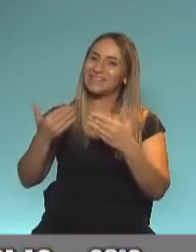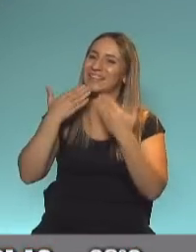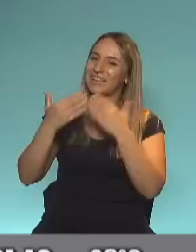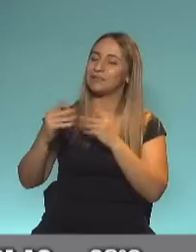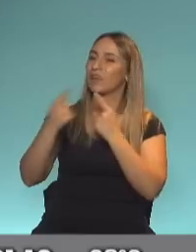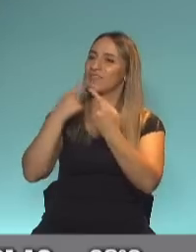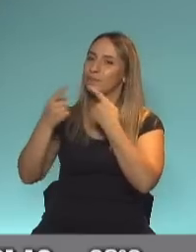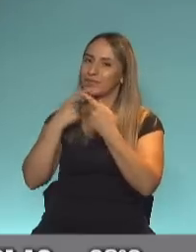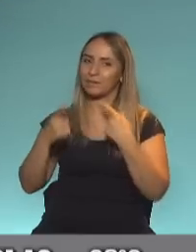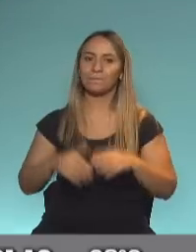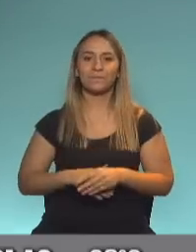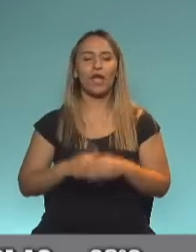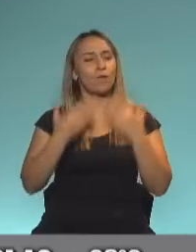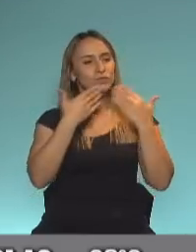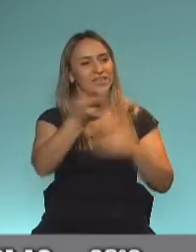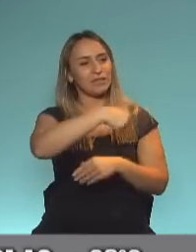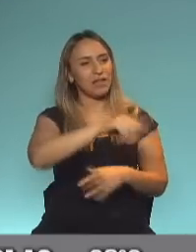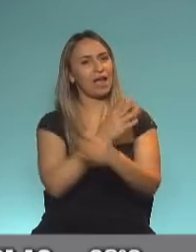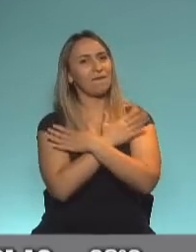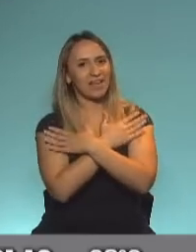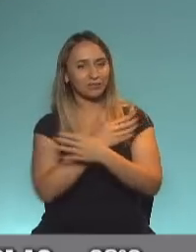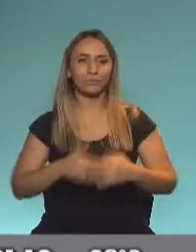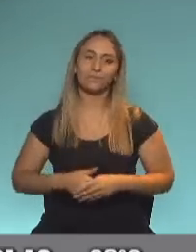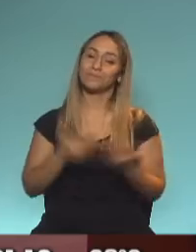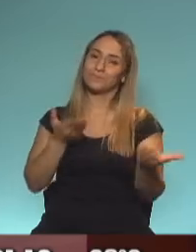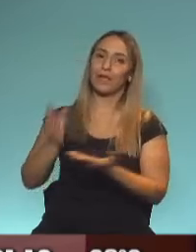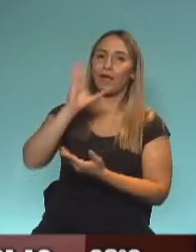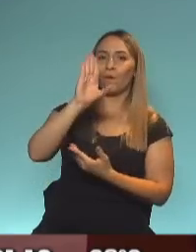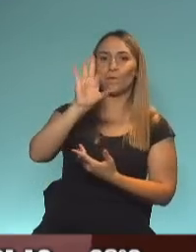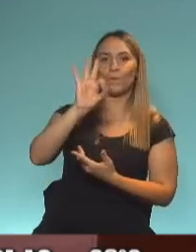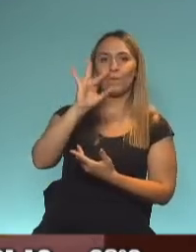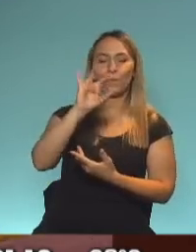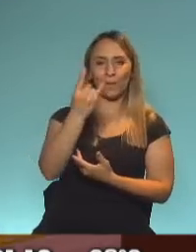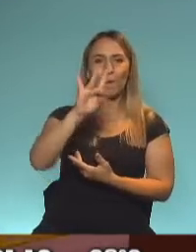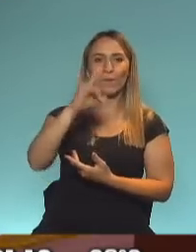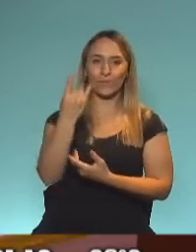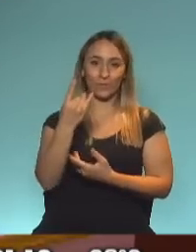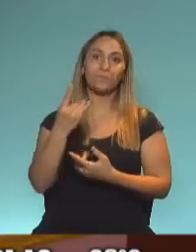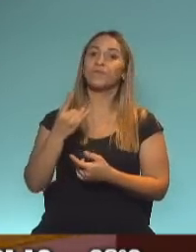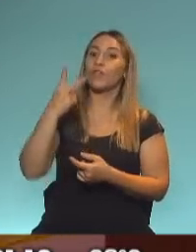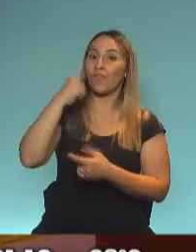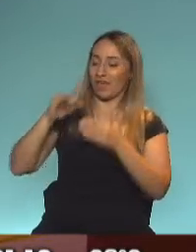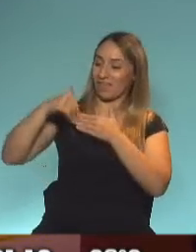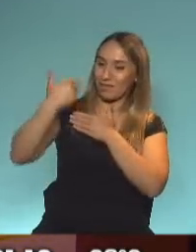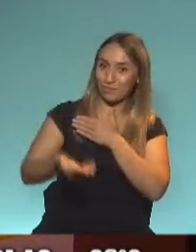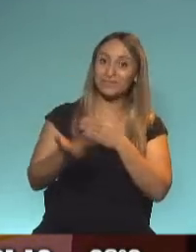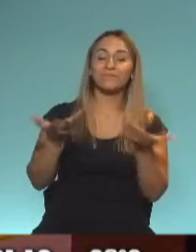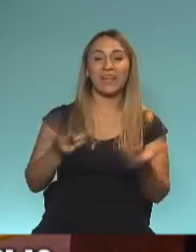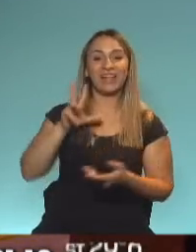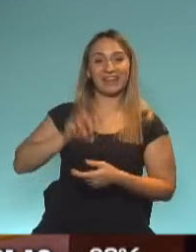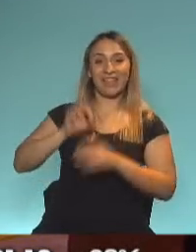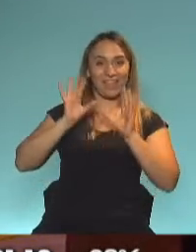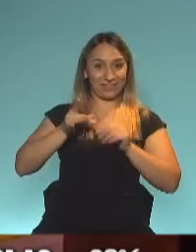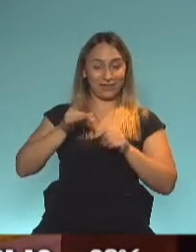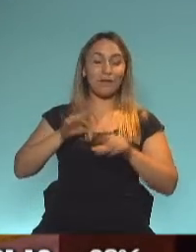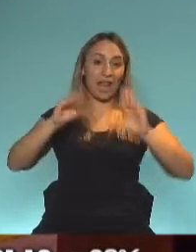por la entrevista. No, muchas gracias a usted. Un abrazo fuerte. Amado Boudou, en Televisión Pública Noticias, 2 días después, el 30 de diciembre a la noche,